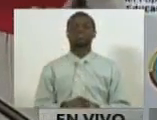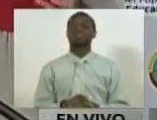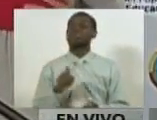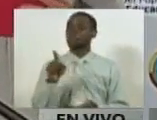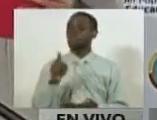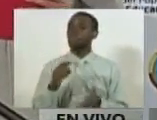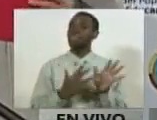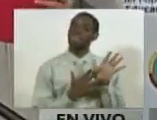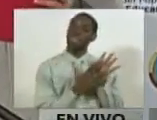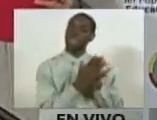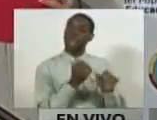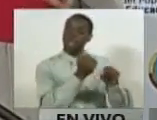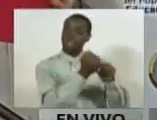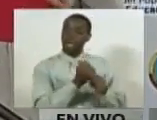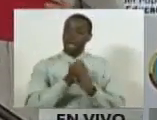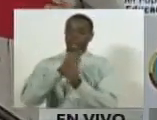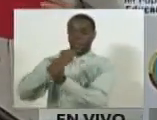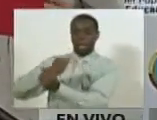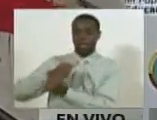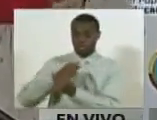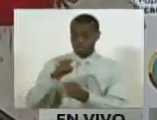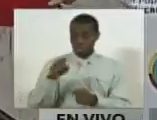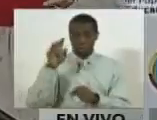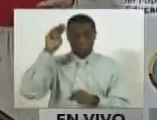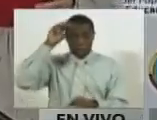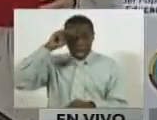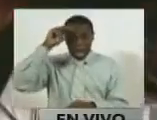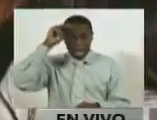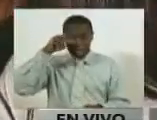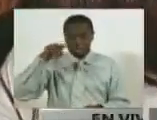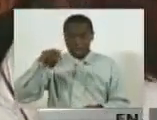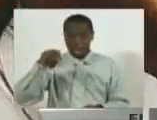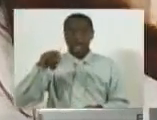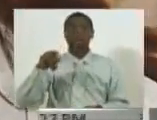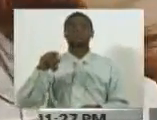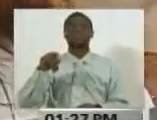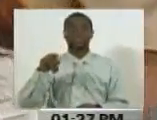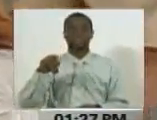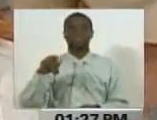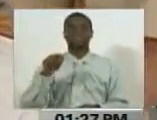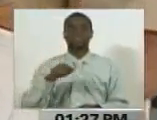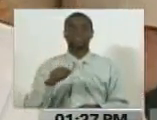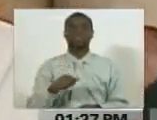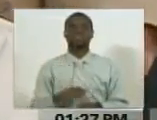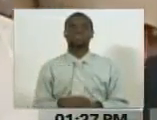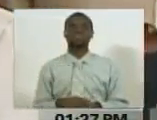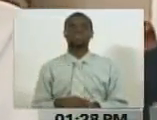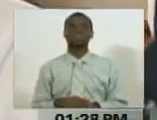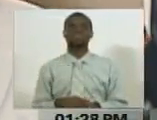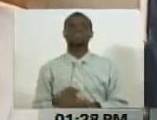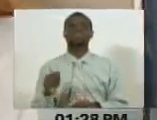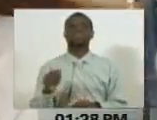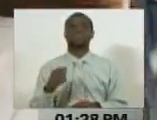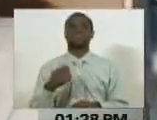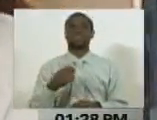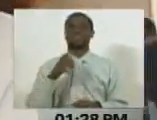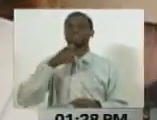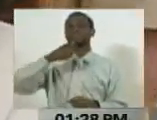Tamacuro. ¿Eres maestra? Sí. Ya va, perdón. Así es mejor, ¿ves?